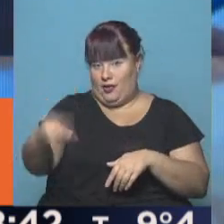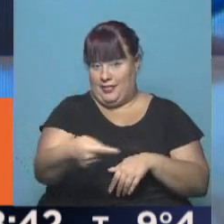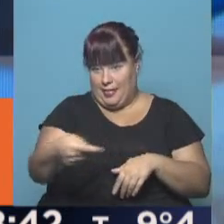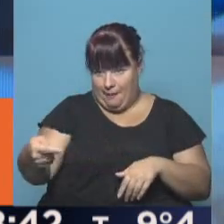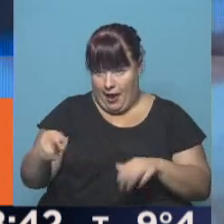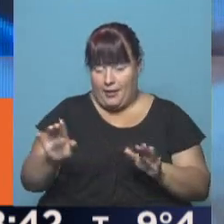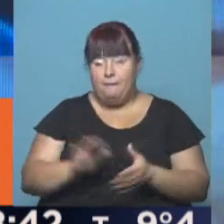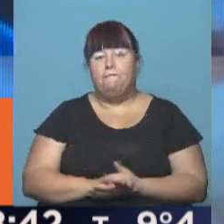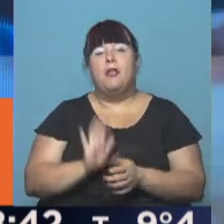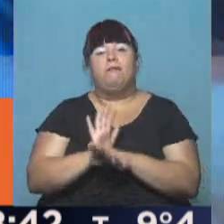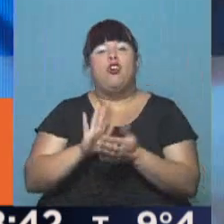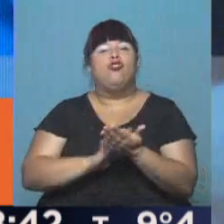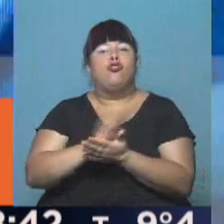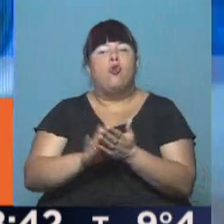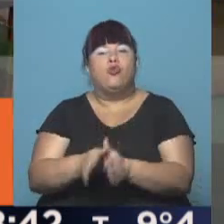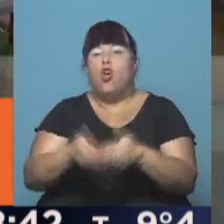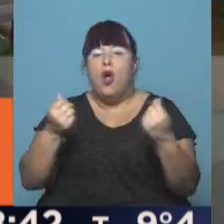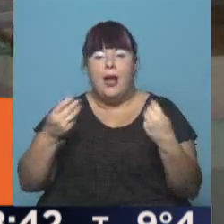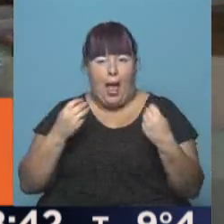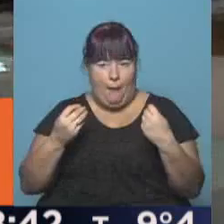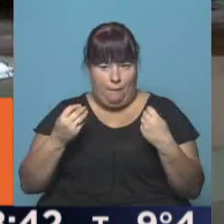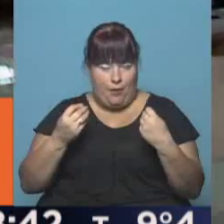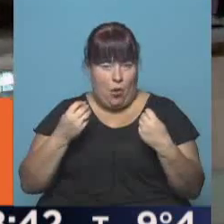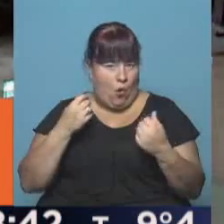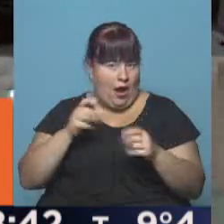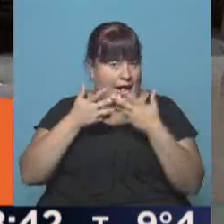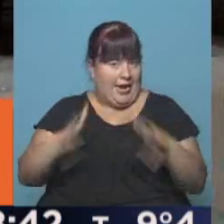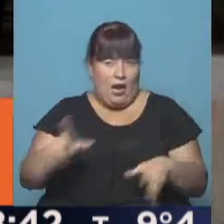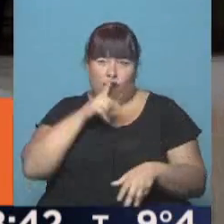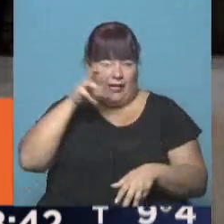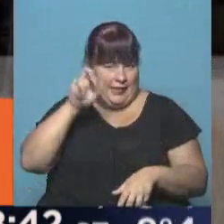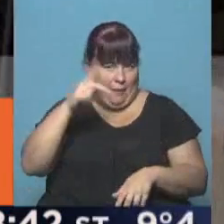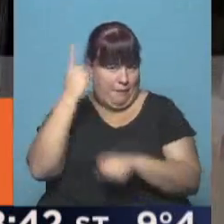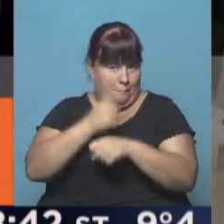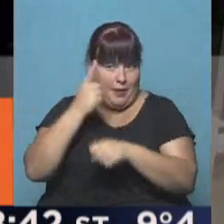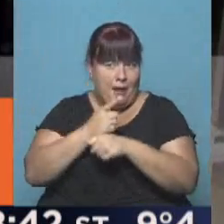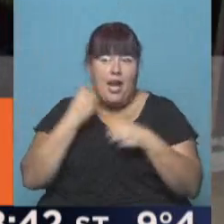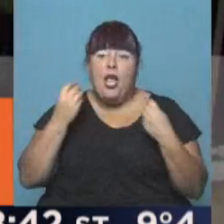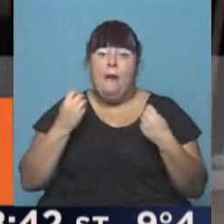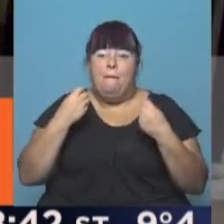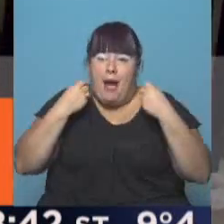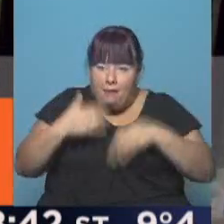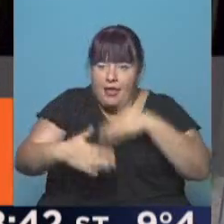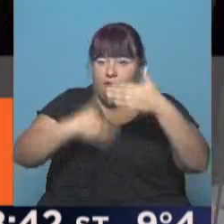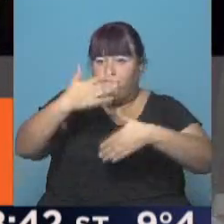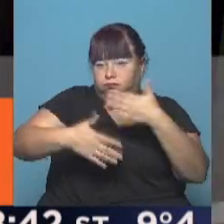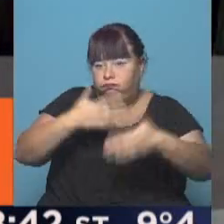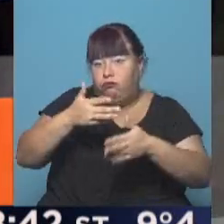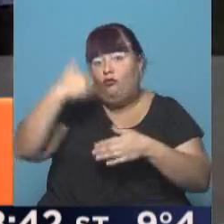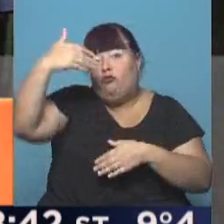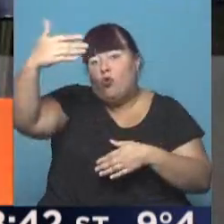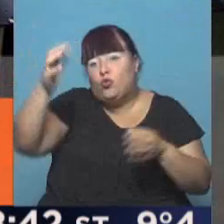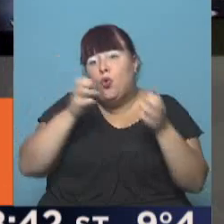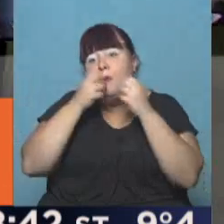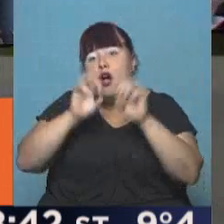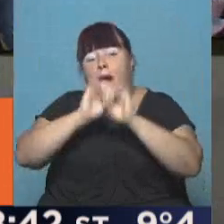semana. Es decir, la solución más inmediata, licenciada, es la renuncia de Temer, como para empezar a transitar, digo, un horizonte un poquito